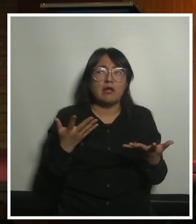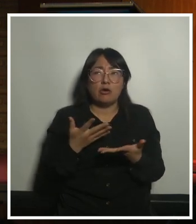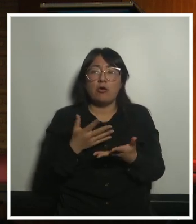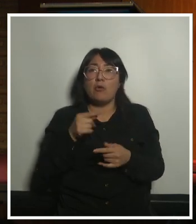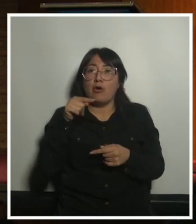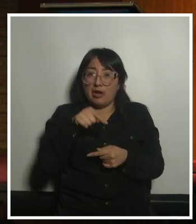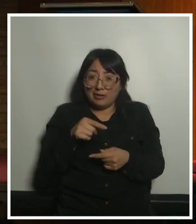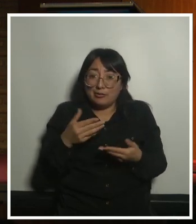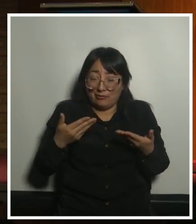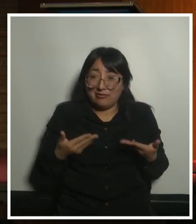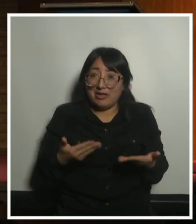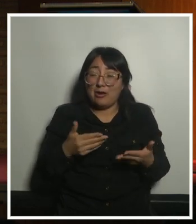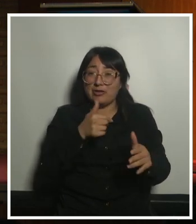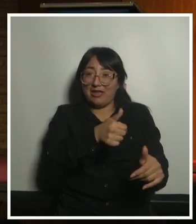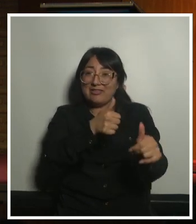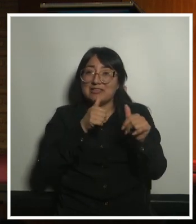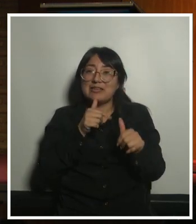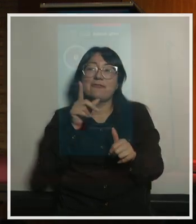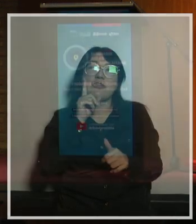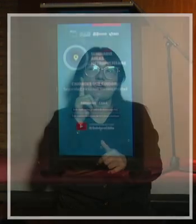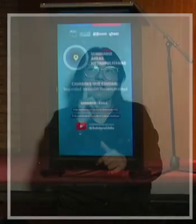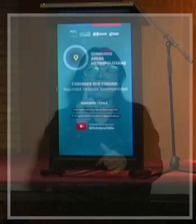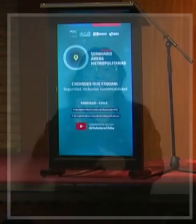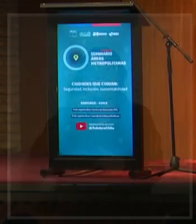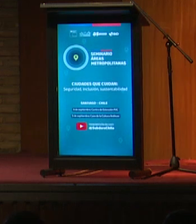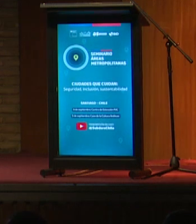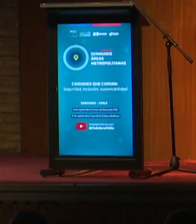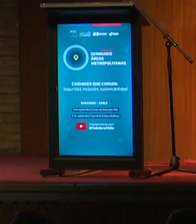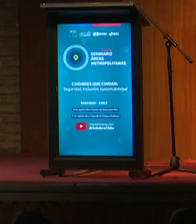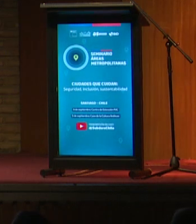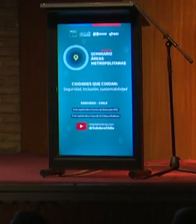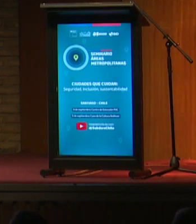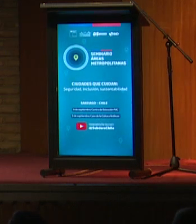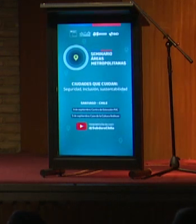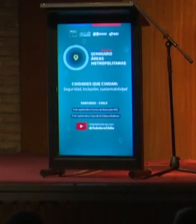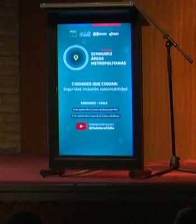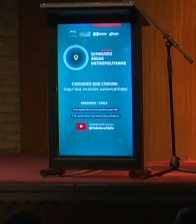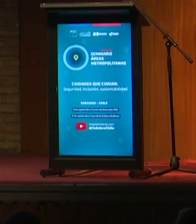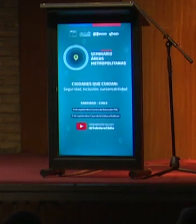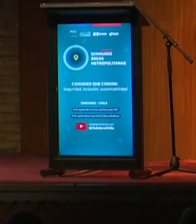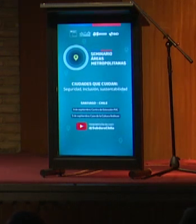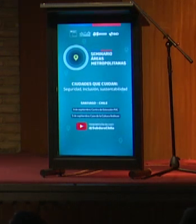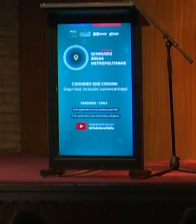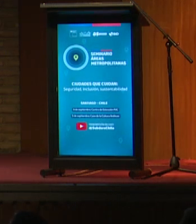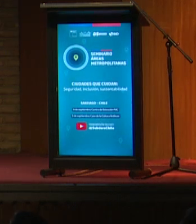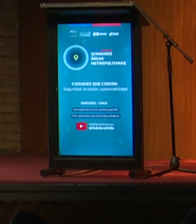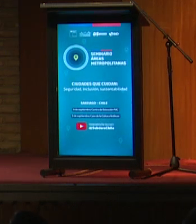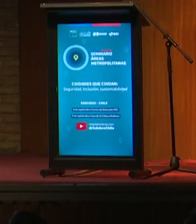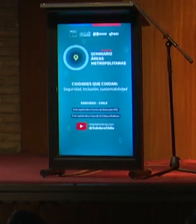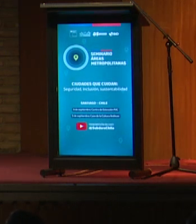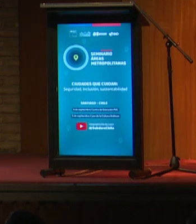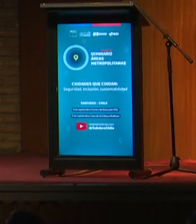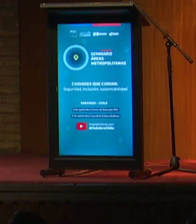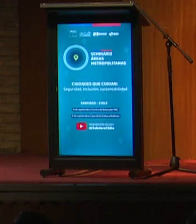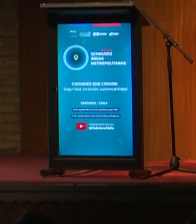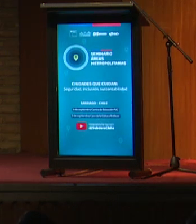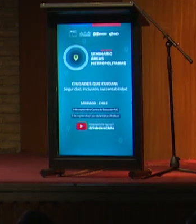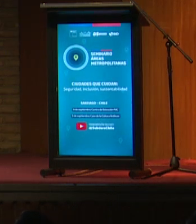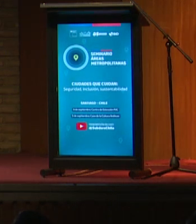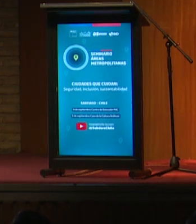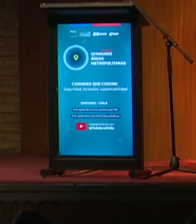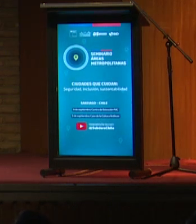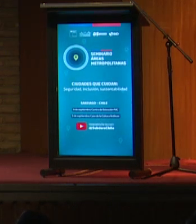a los desafíos que tiene también Senapred en relación con los mapas de riesgo. Y bueno, también un punto